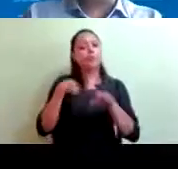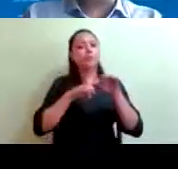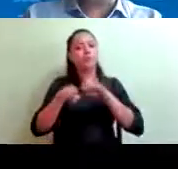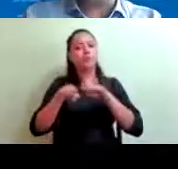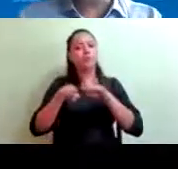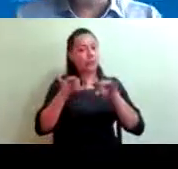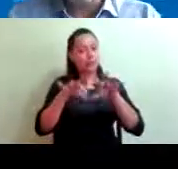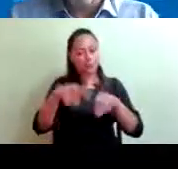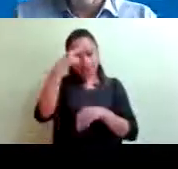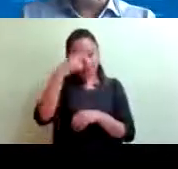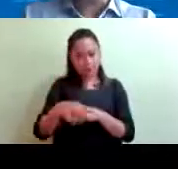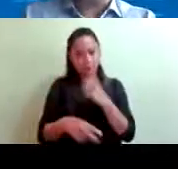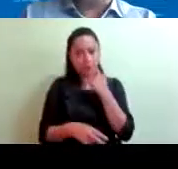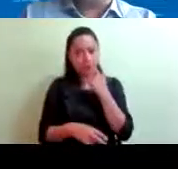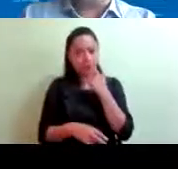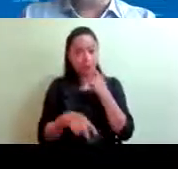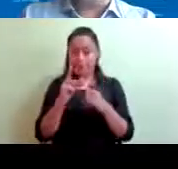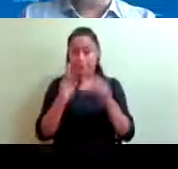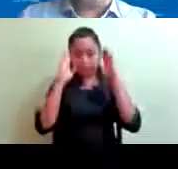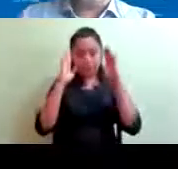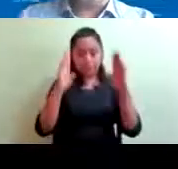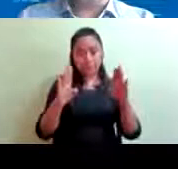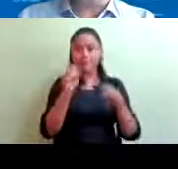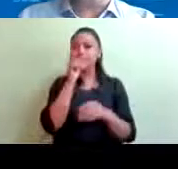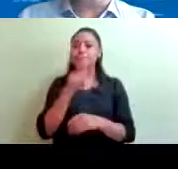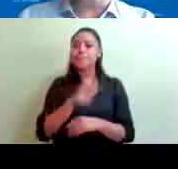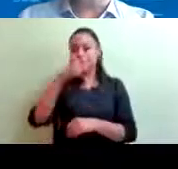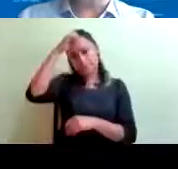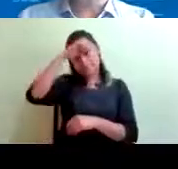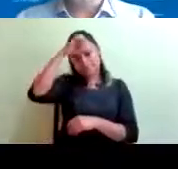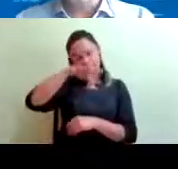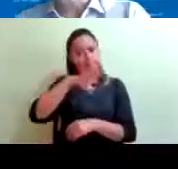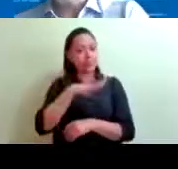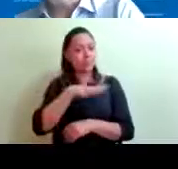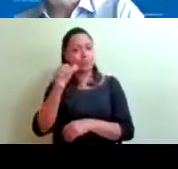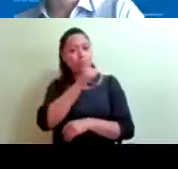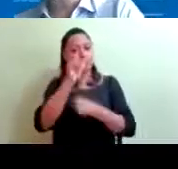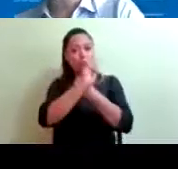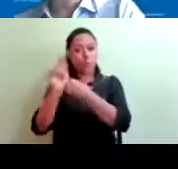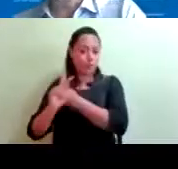muy enfocado también en las experiencias que tenemos en otros países del mundo.